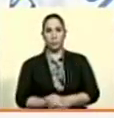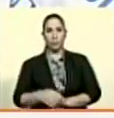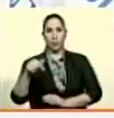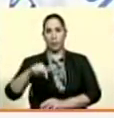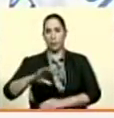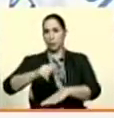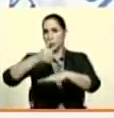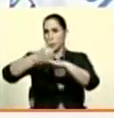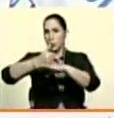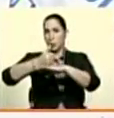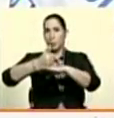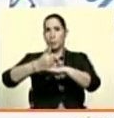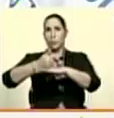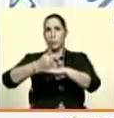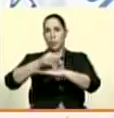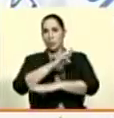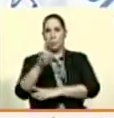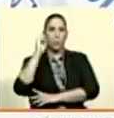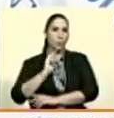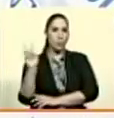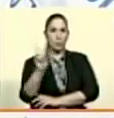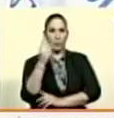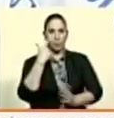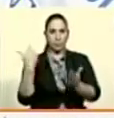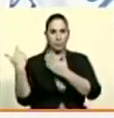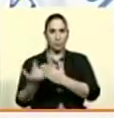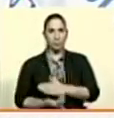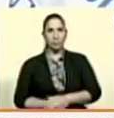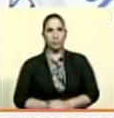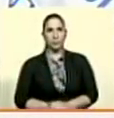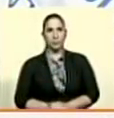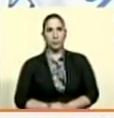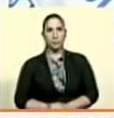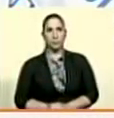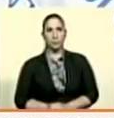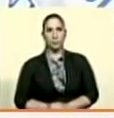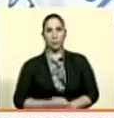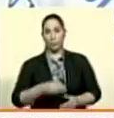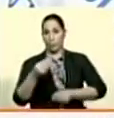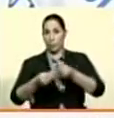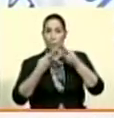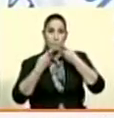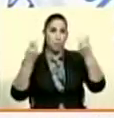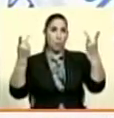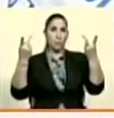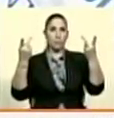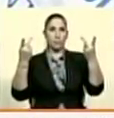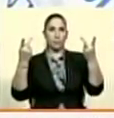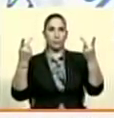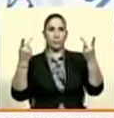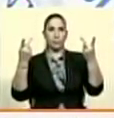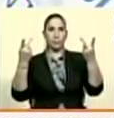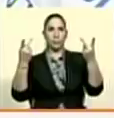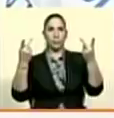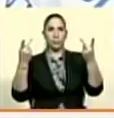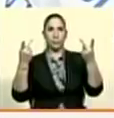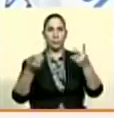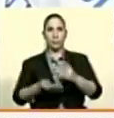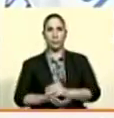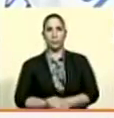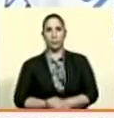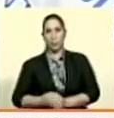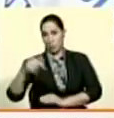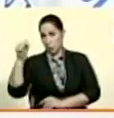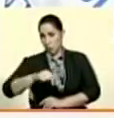Contraloría General de la República Bolivariana de Venezuela. Vamos a hacer un pronunciamiento, un resuelve de aquí de